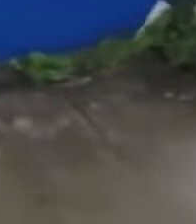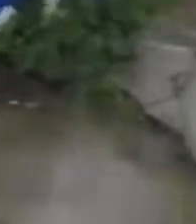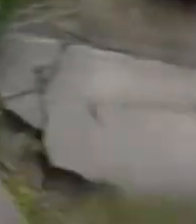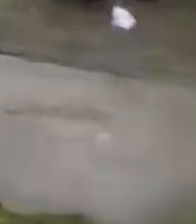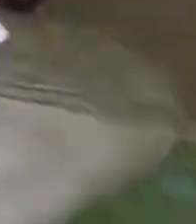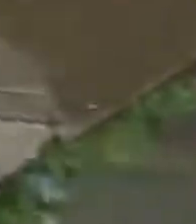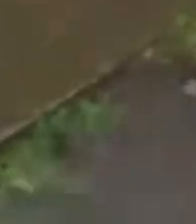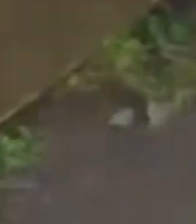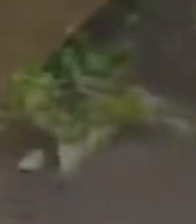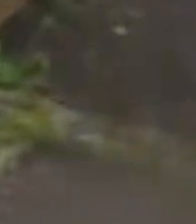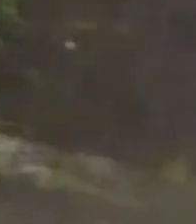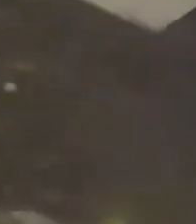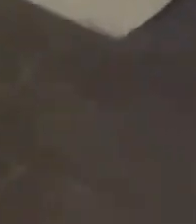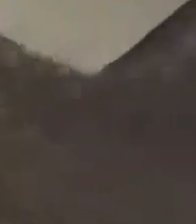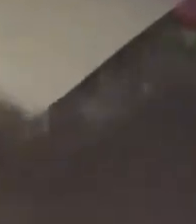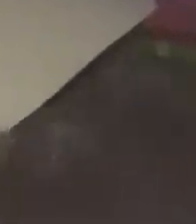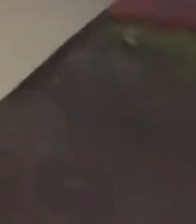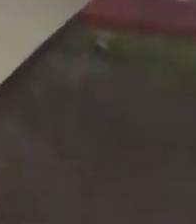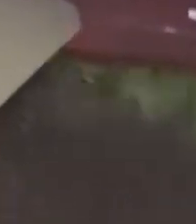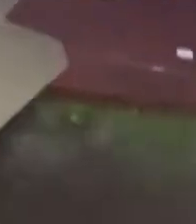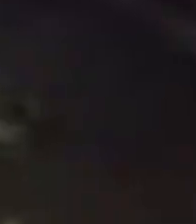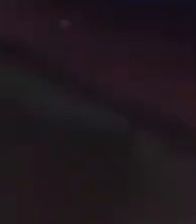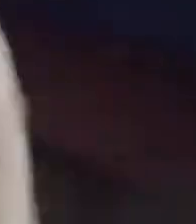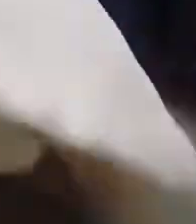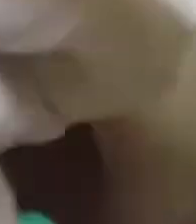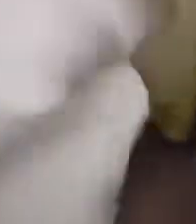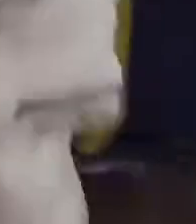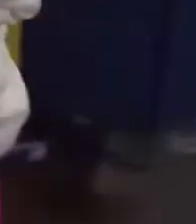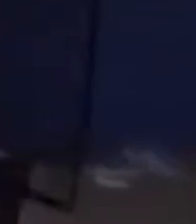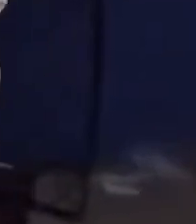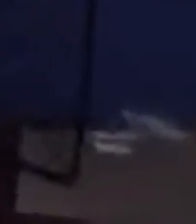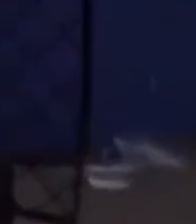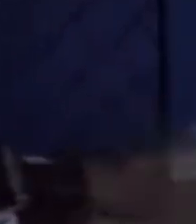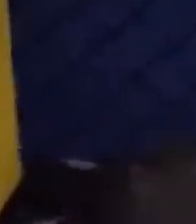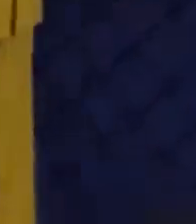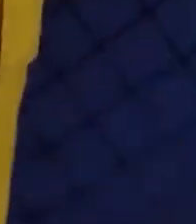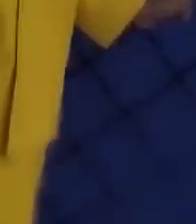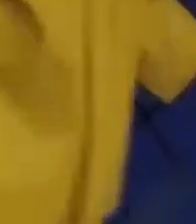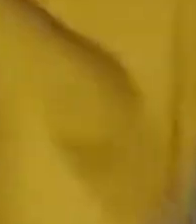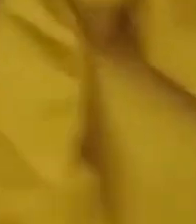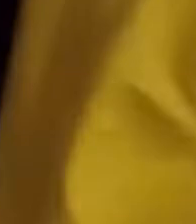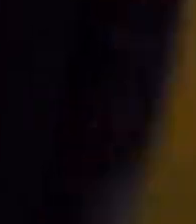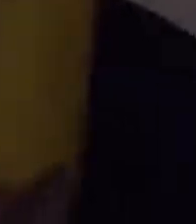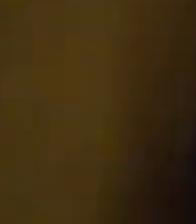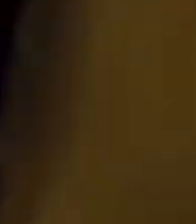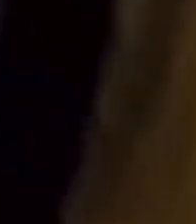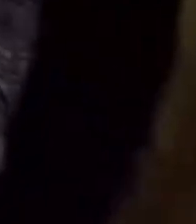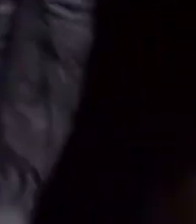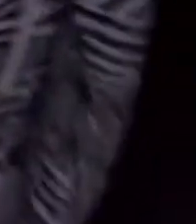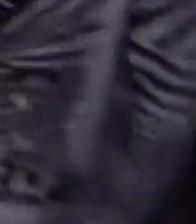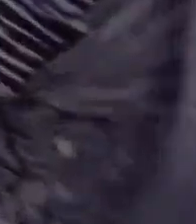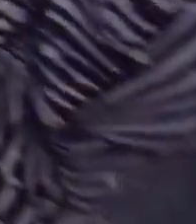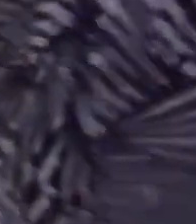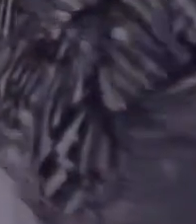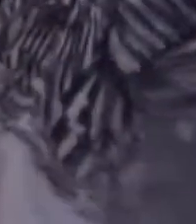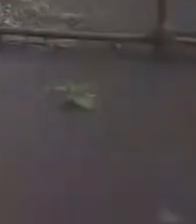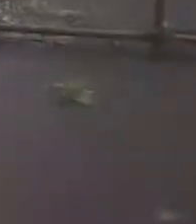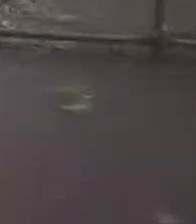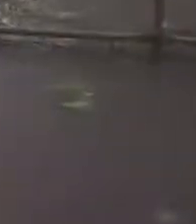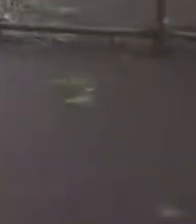recordando constantemente por un tiempo no muy largo, por lo menos por unos 2 o 3 meses, ese